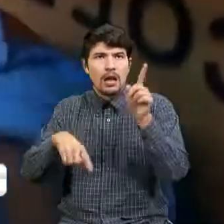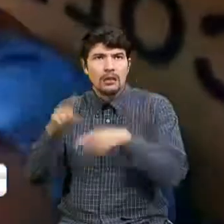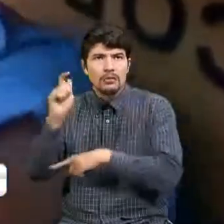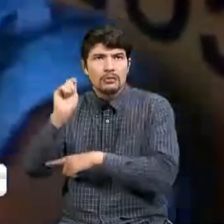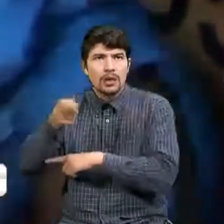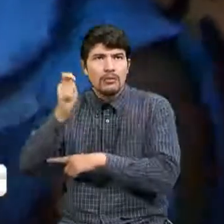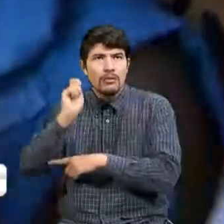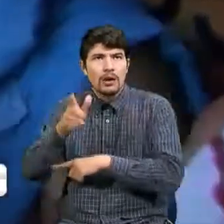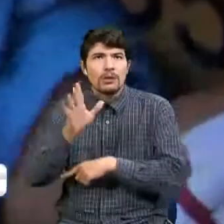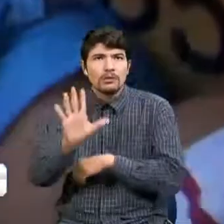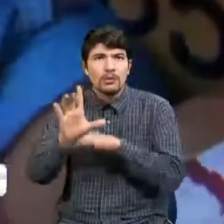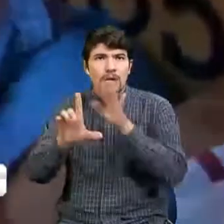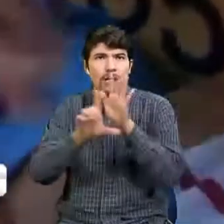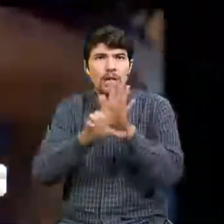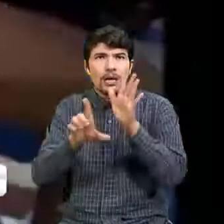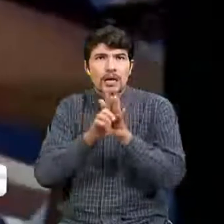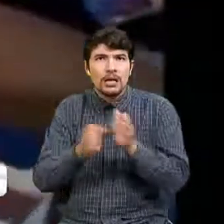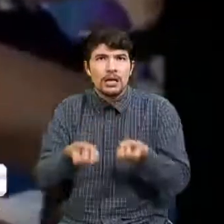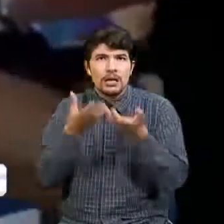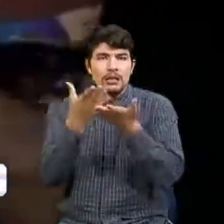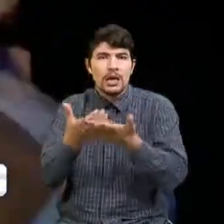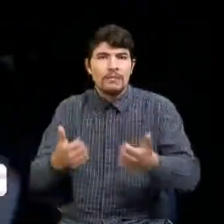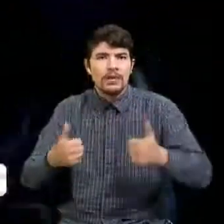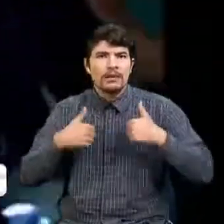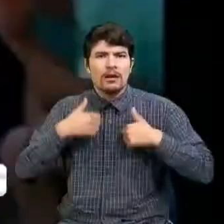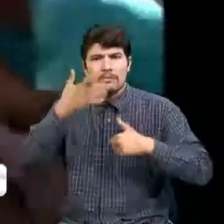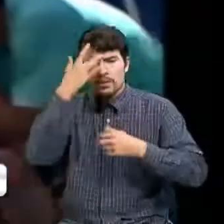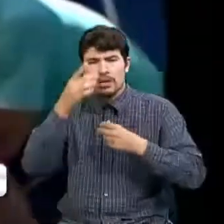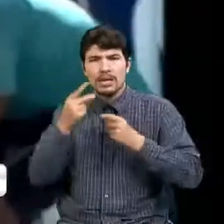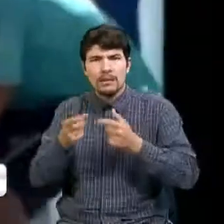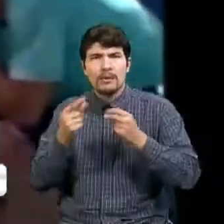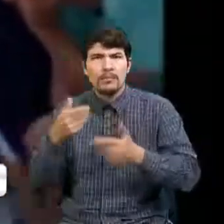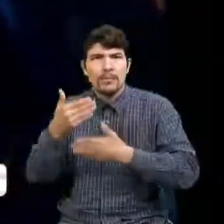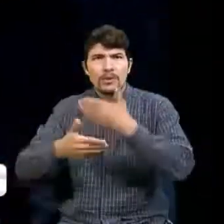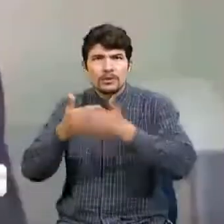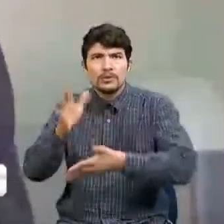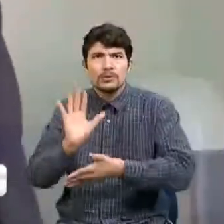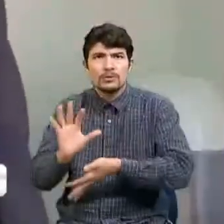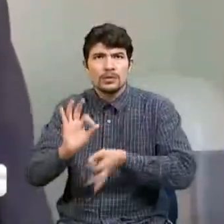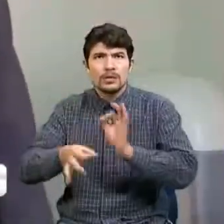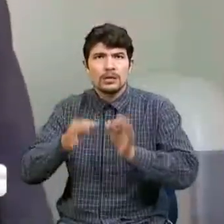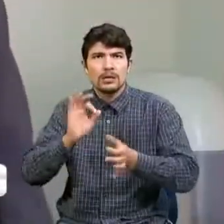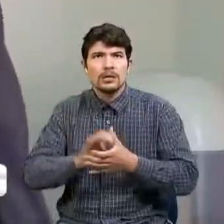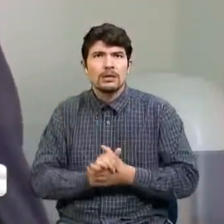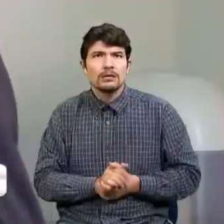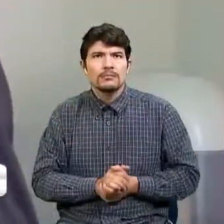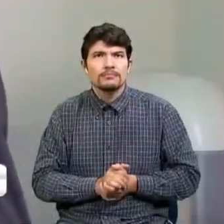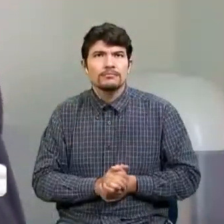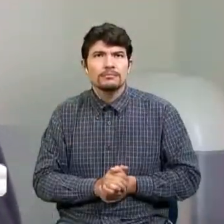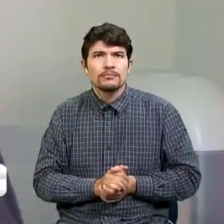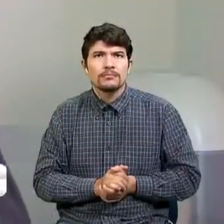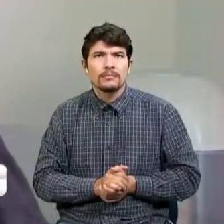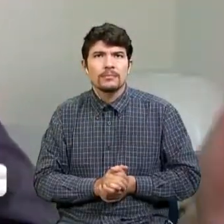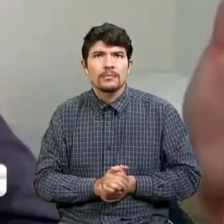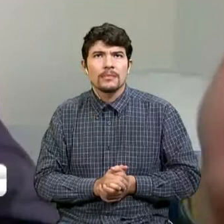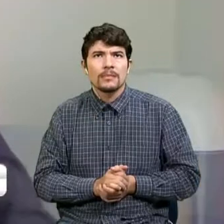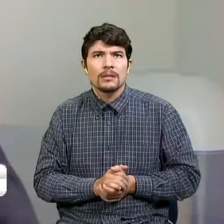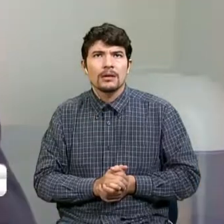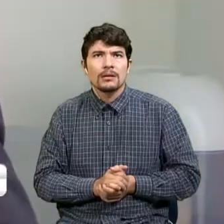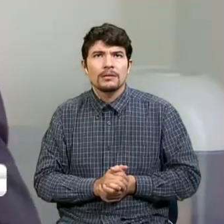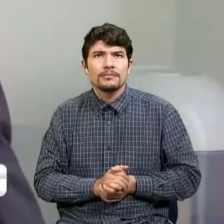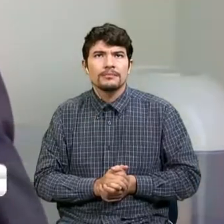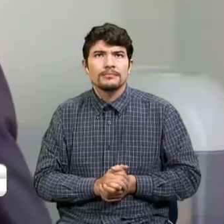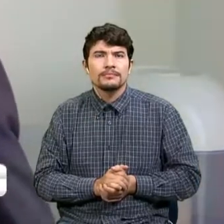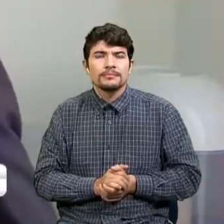esta ley trae sus ventajas porque agiliza los trámites en la justicia porque es que no existía un término referente las